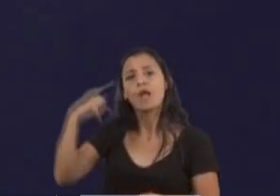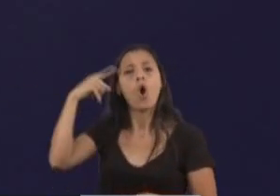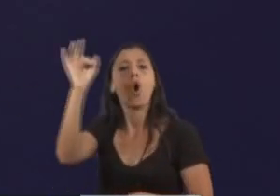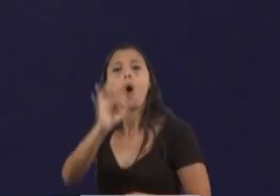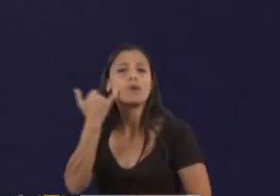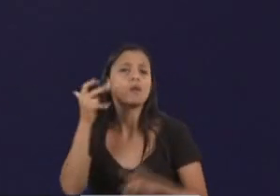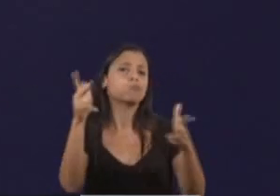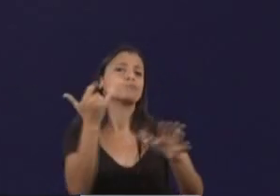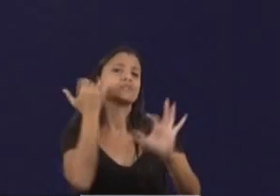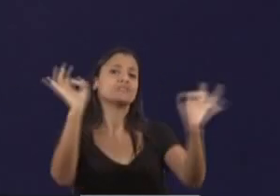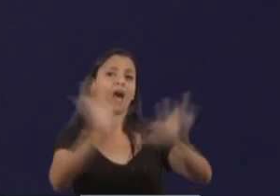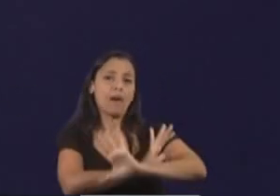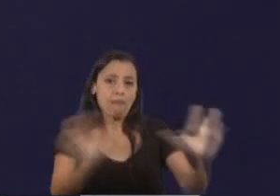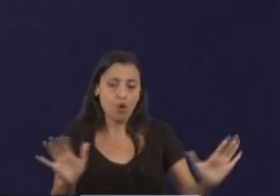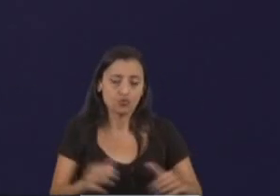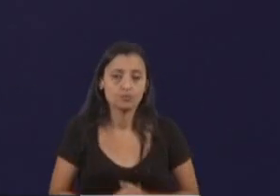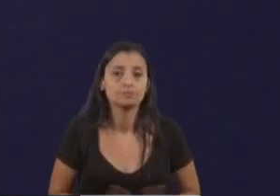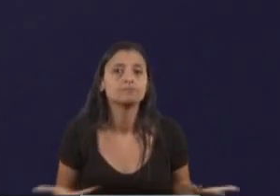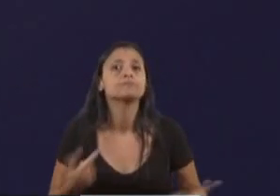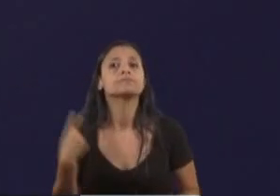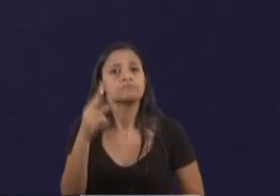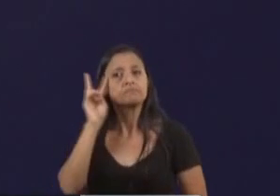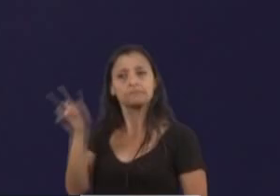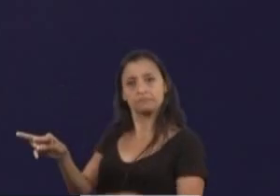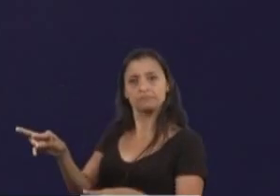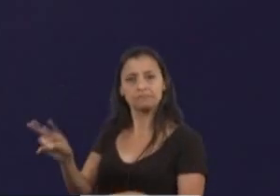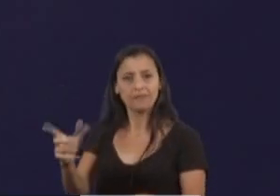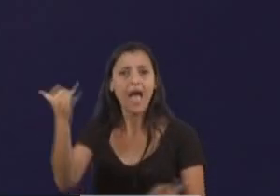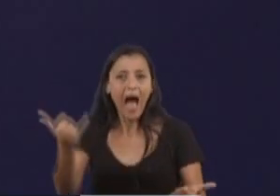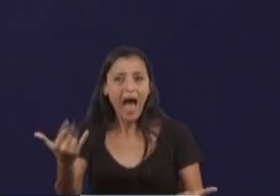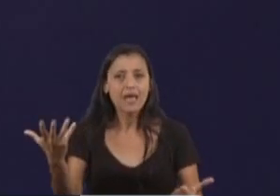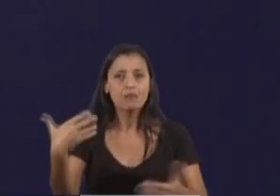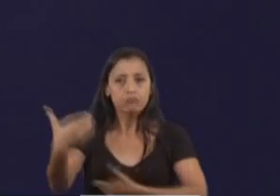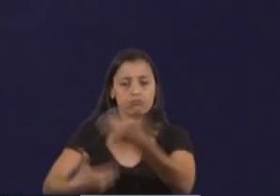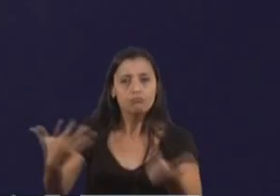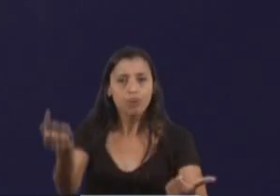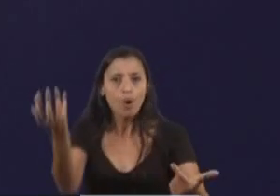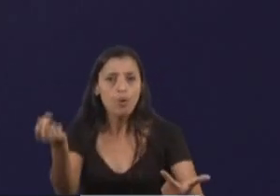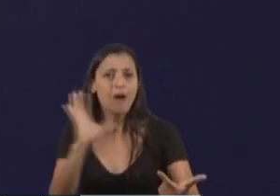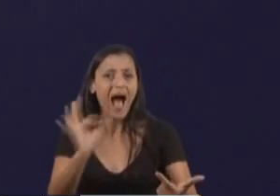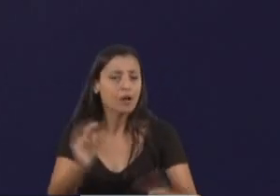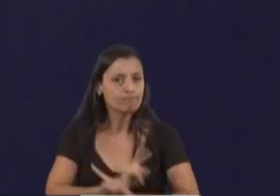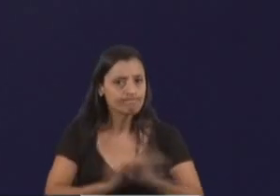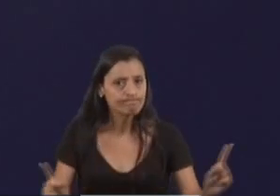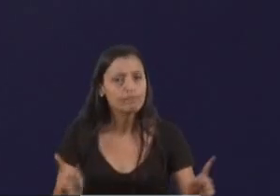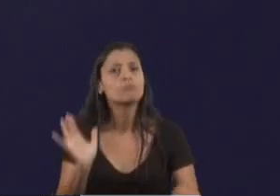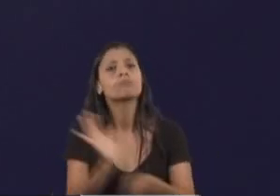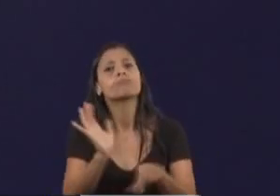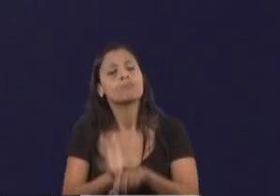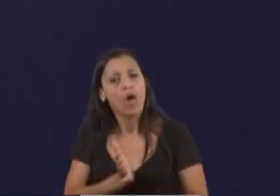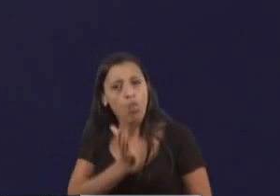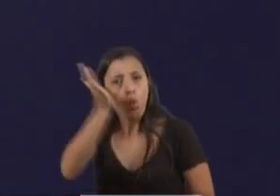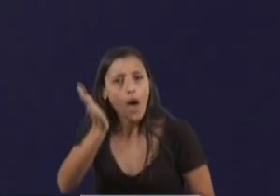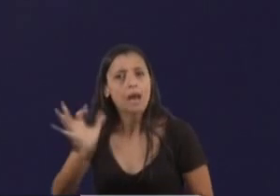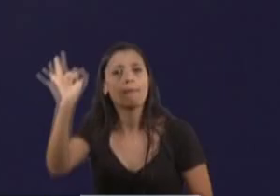di. Entendíamos que no se había logrado demasiado o no se había logrado nada hasta aquí, y